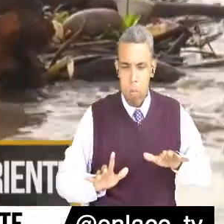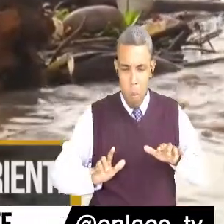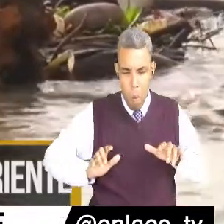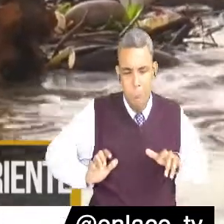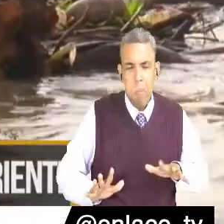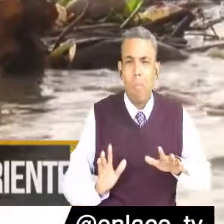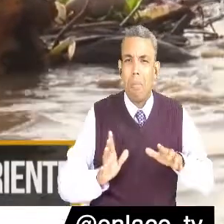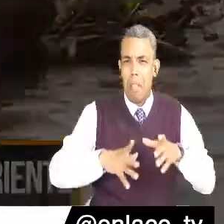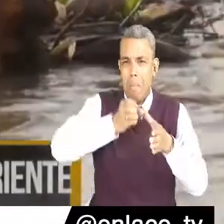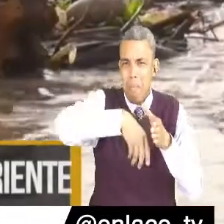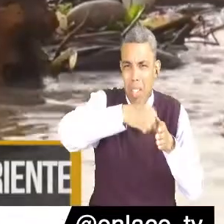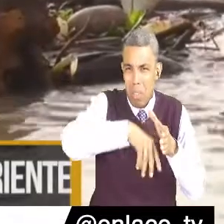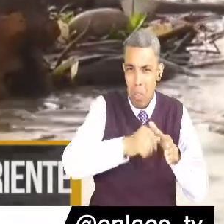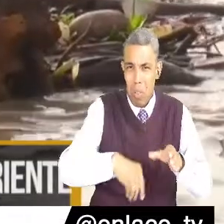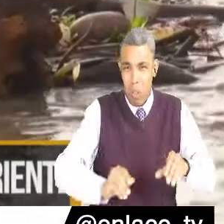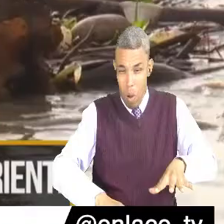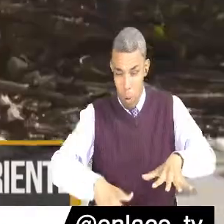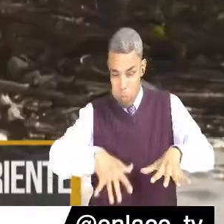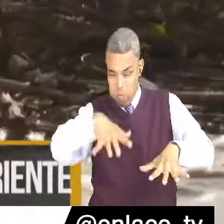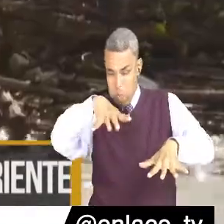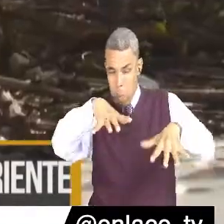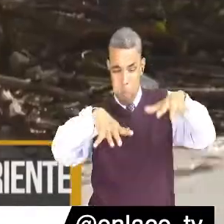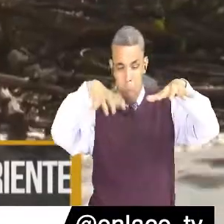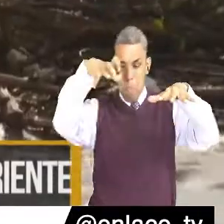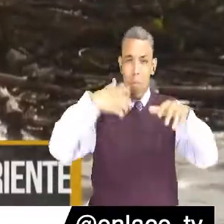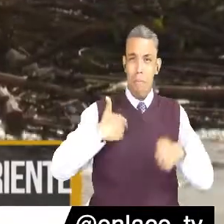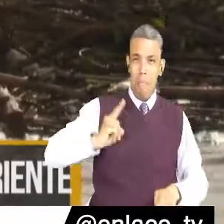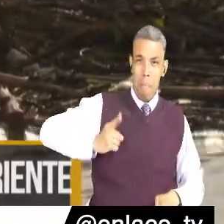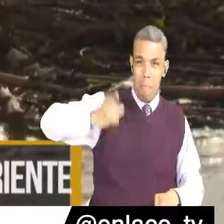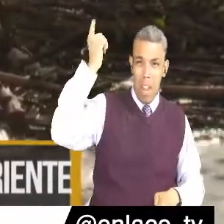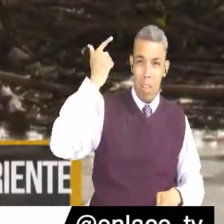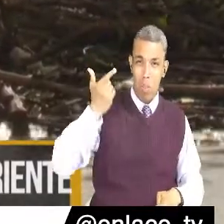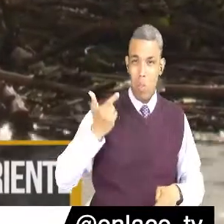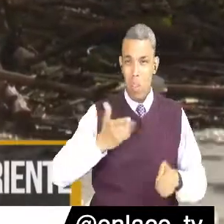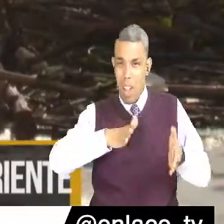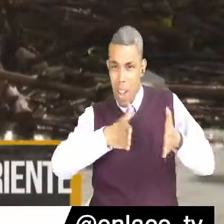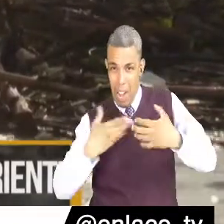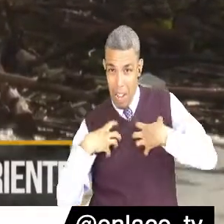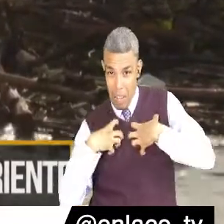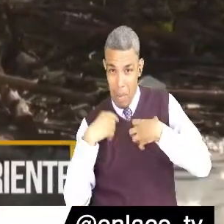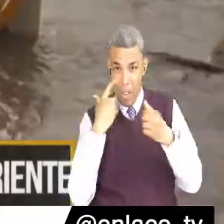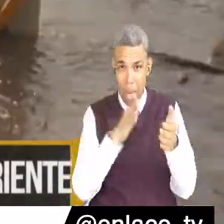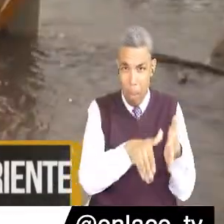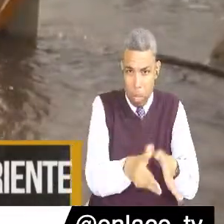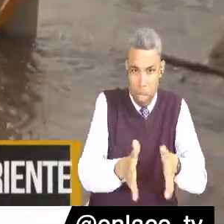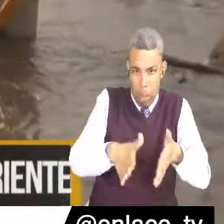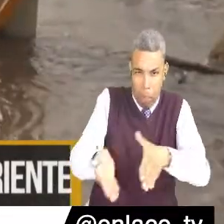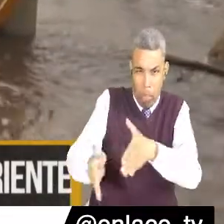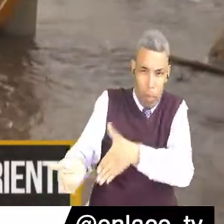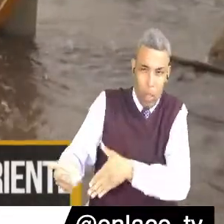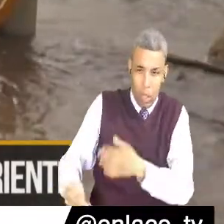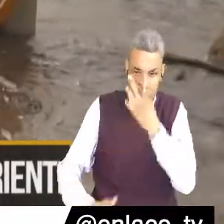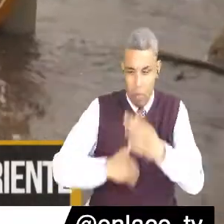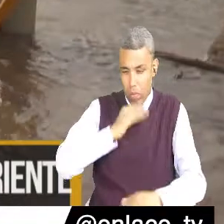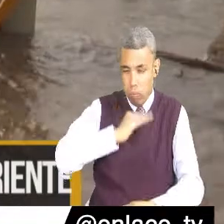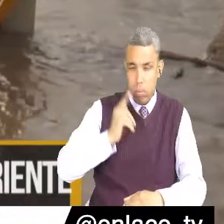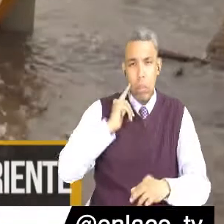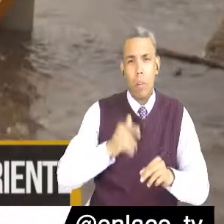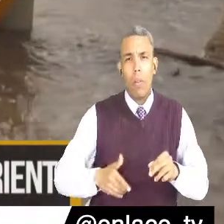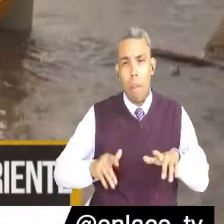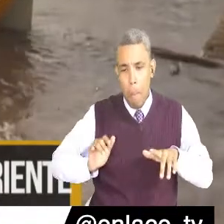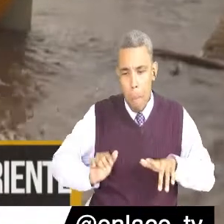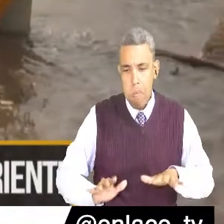río ha traído hasta este punto solo palos y animales muertos que quedan literalmente trancados por esta estructura metálica que